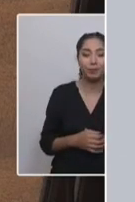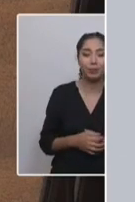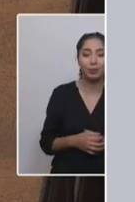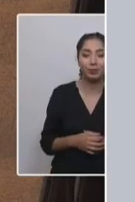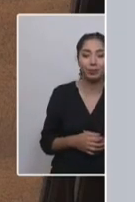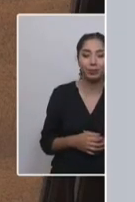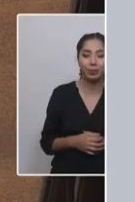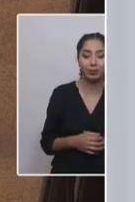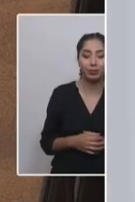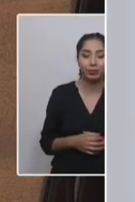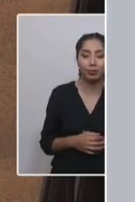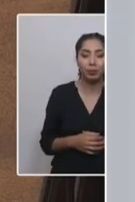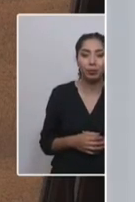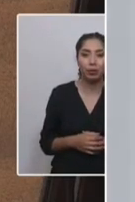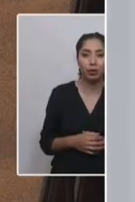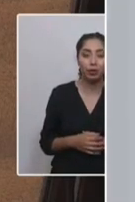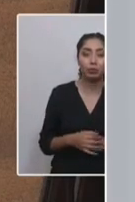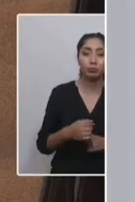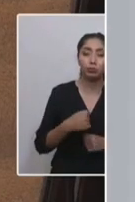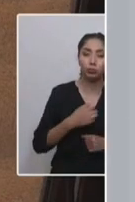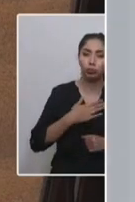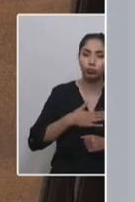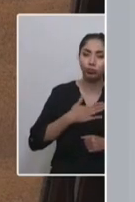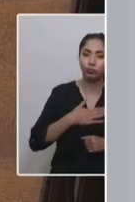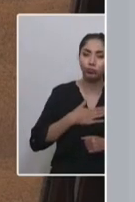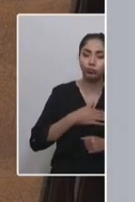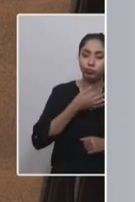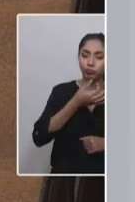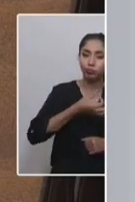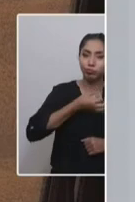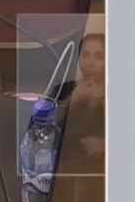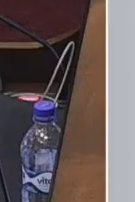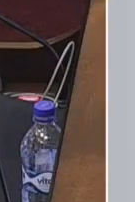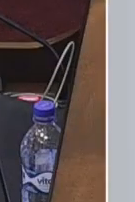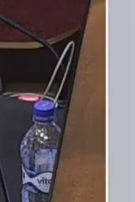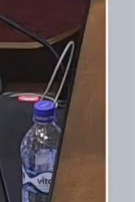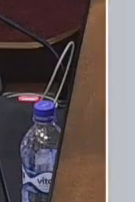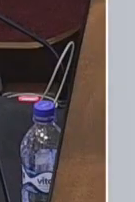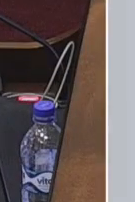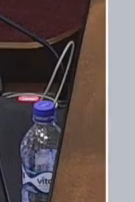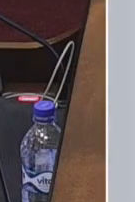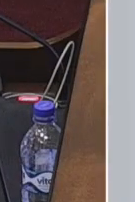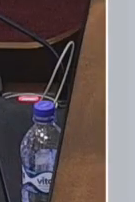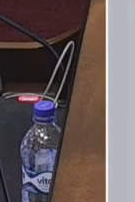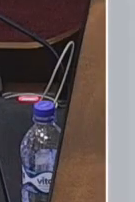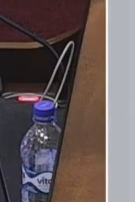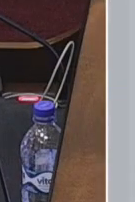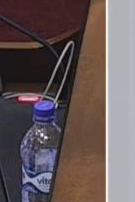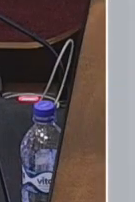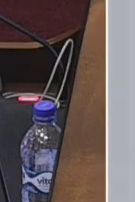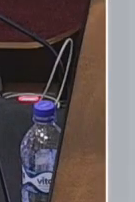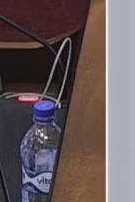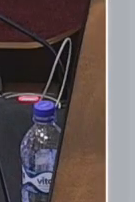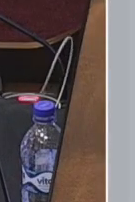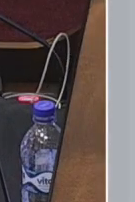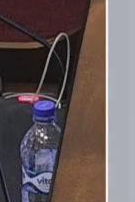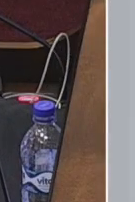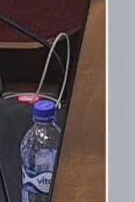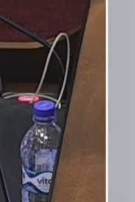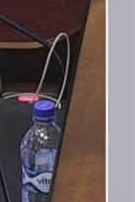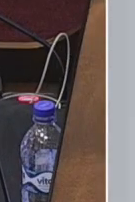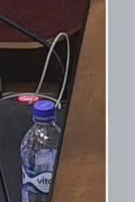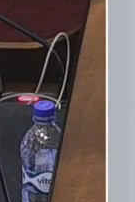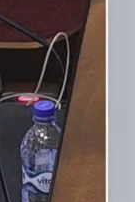base al modelo de estado. Ahora, volviendo a lo que vamos a ver un ratito más, que es claramente esta votación, ¿no es cierto?, en